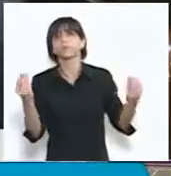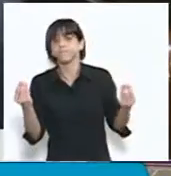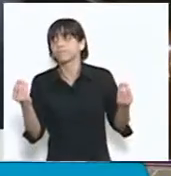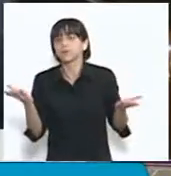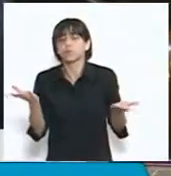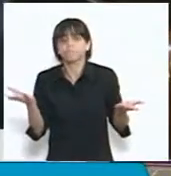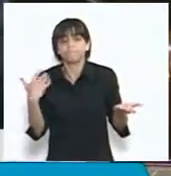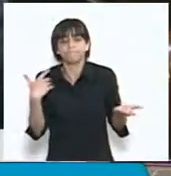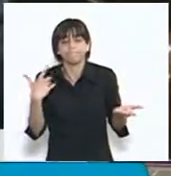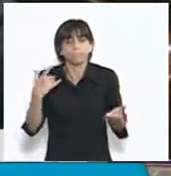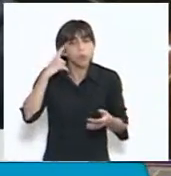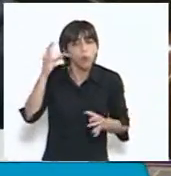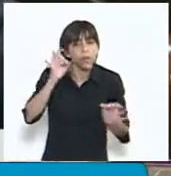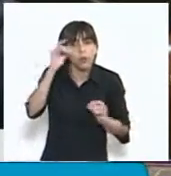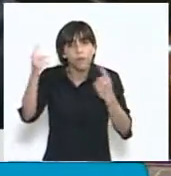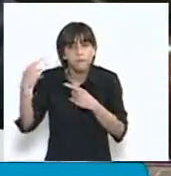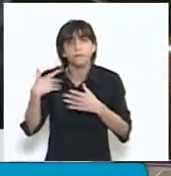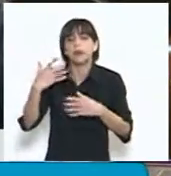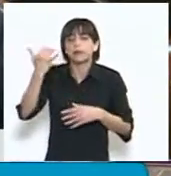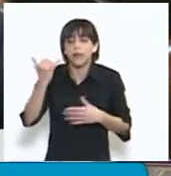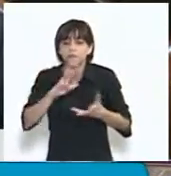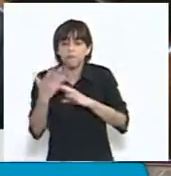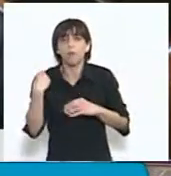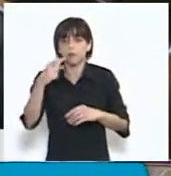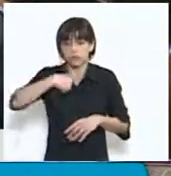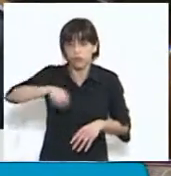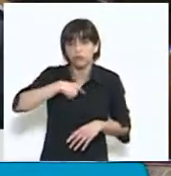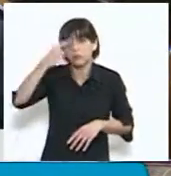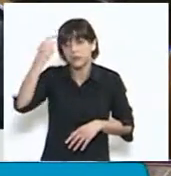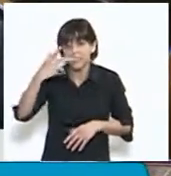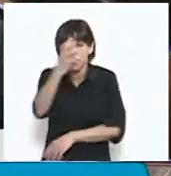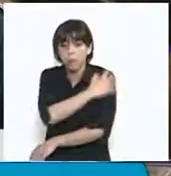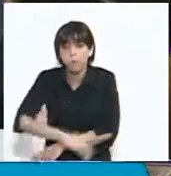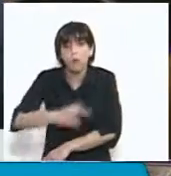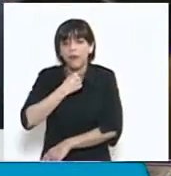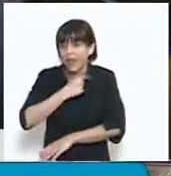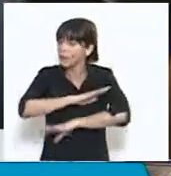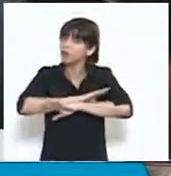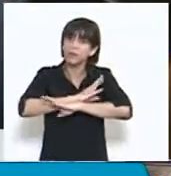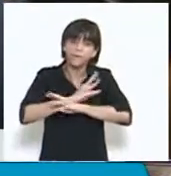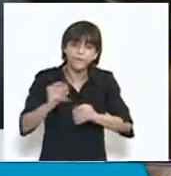de la pobreza. Y porque tiene un error conceptual el gobierno.